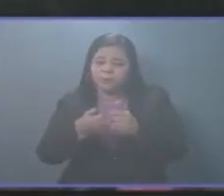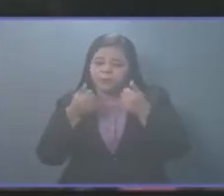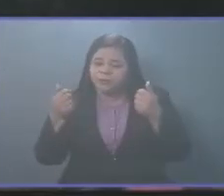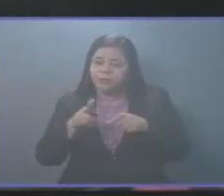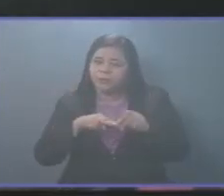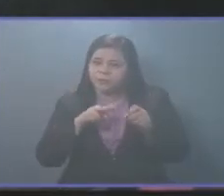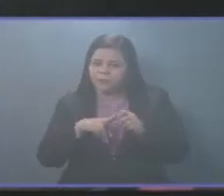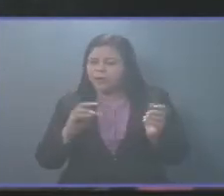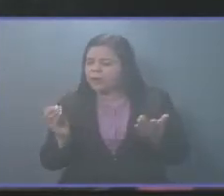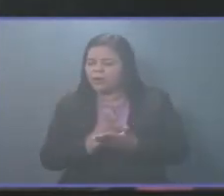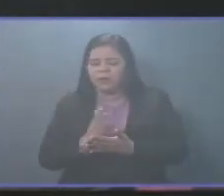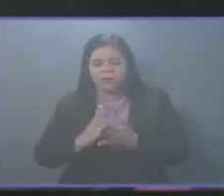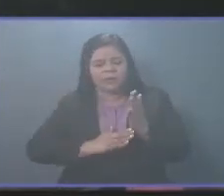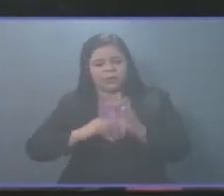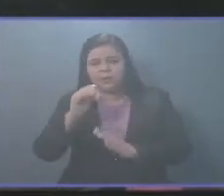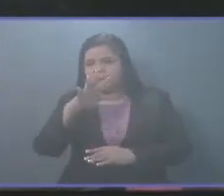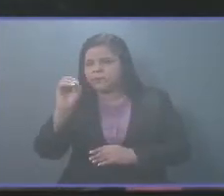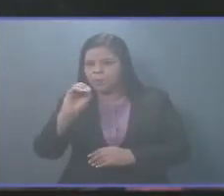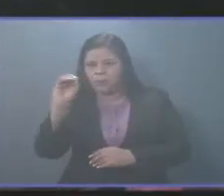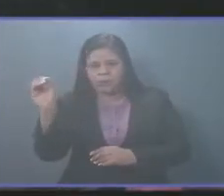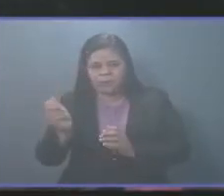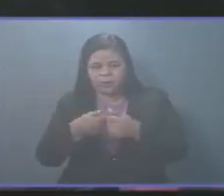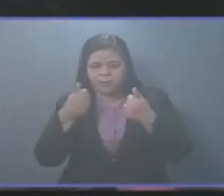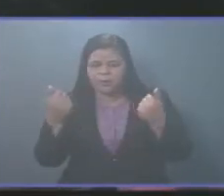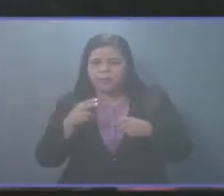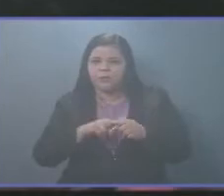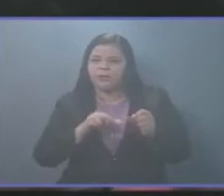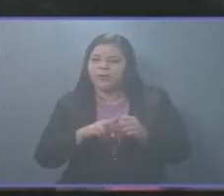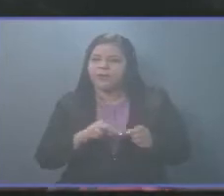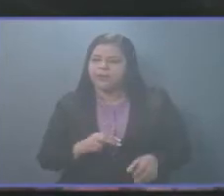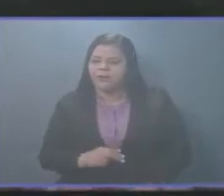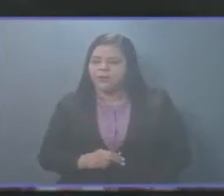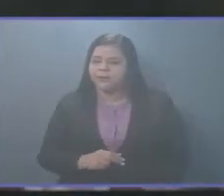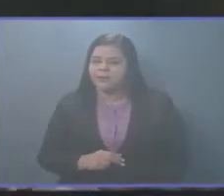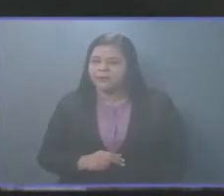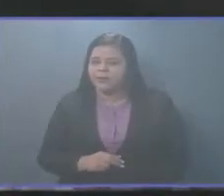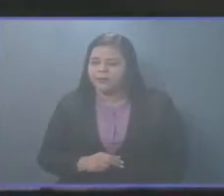Nada más 50 millones de dólares. Muchas gracias.